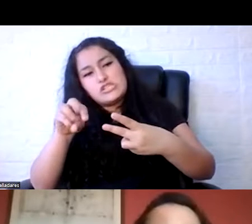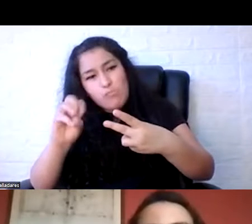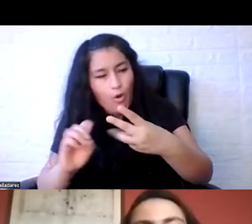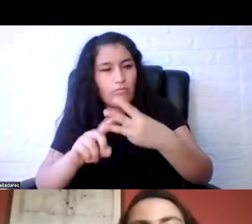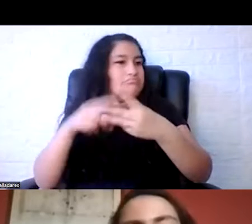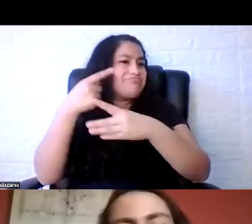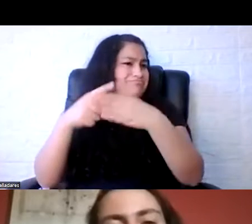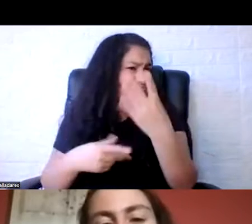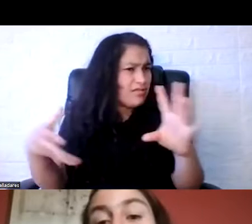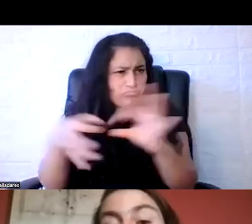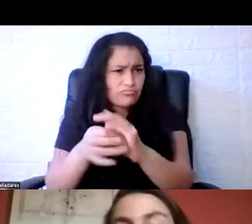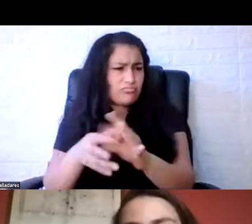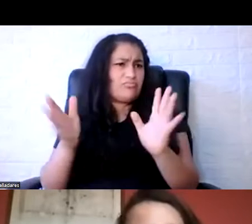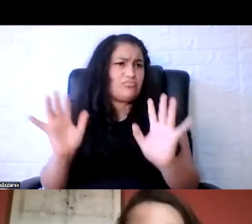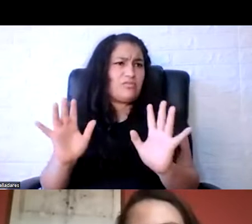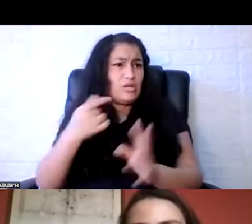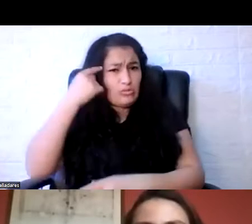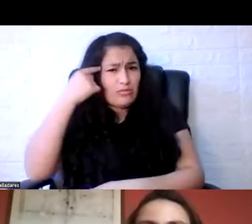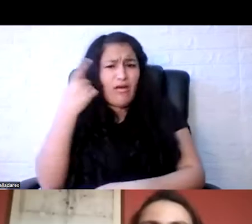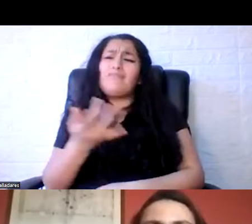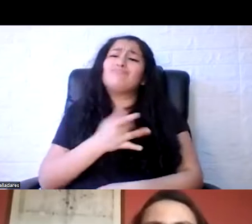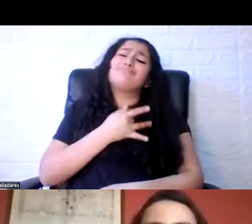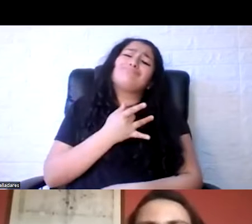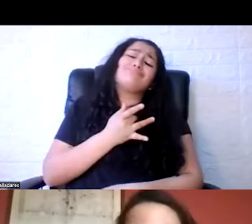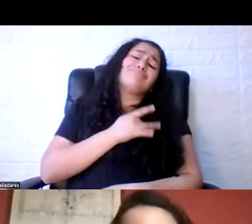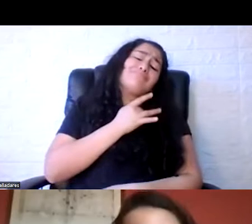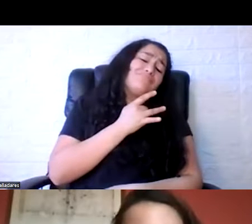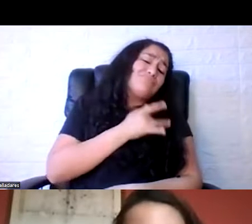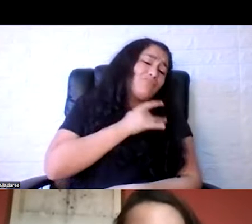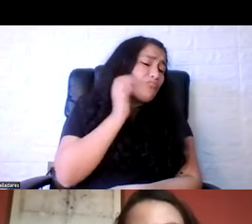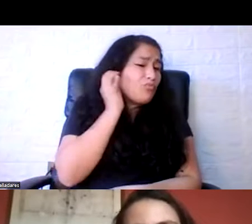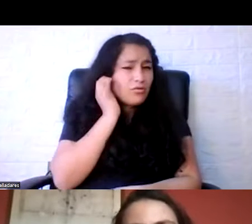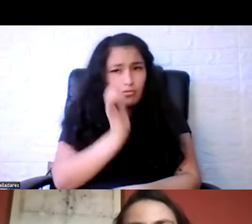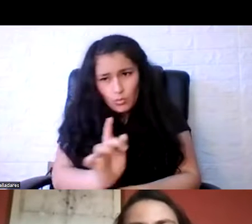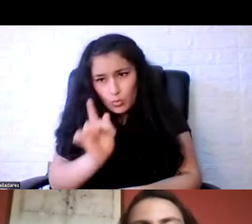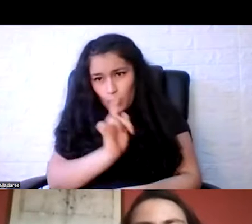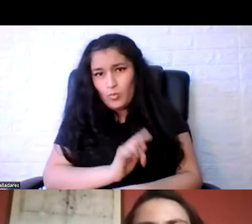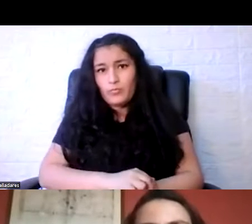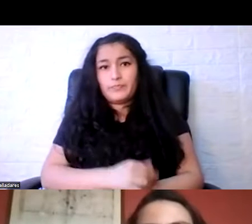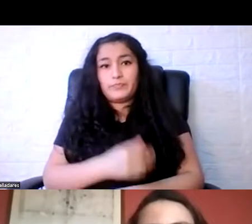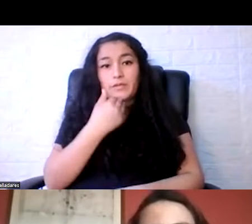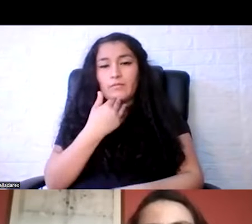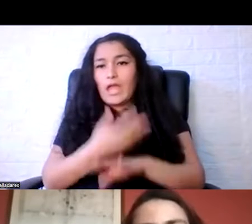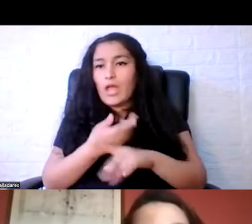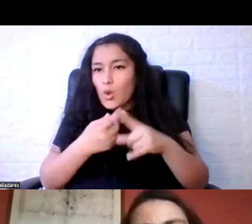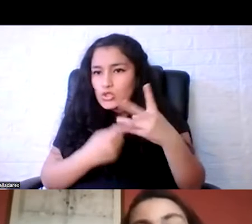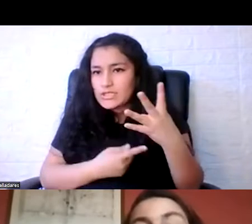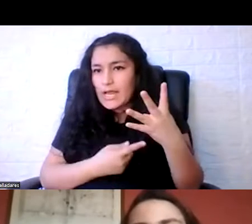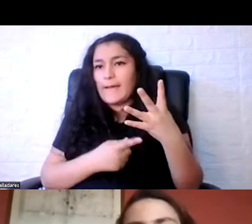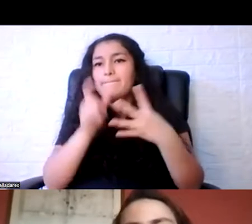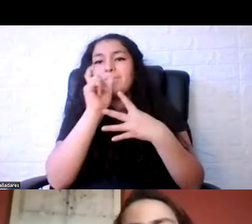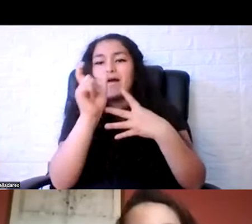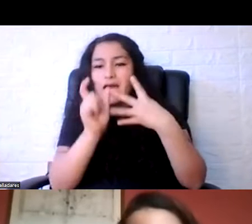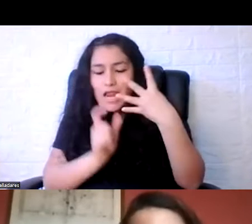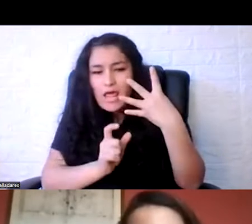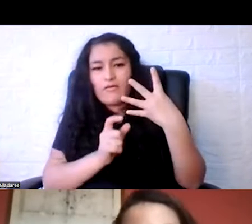verlas como víctimas en esta relación, ¿no es cierto? Bueno, acá está otra nube de palabras también que han ido apareciendo en esto. El proyecto